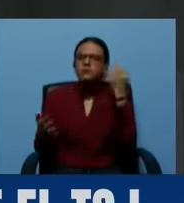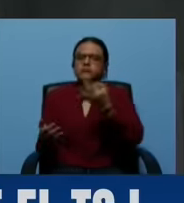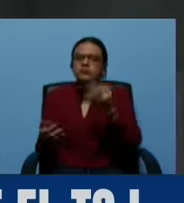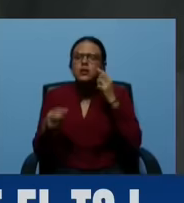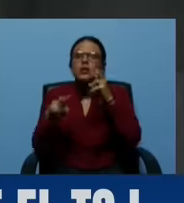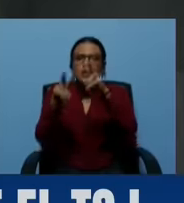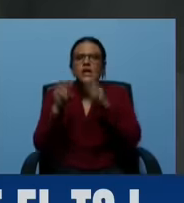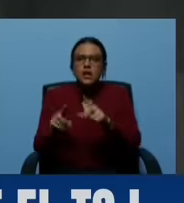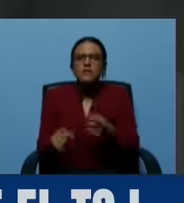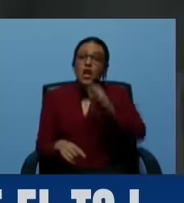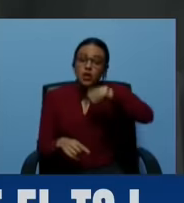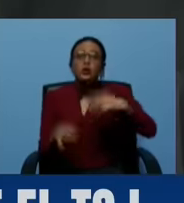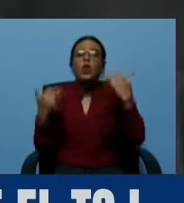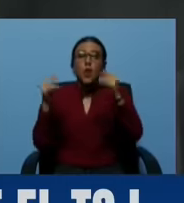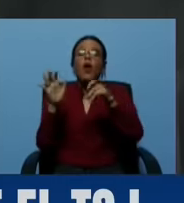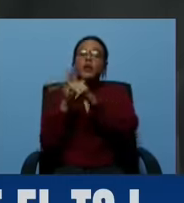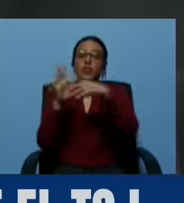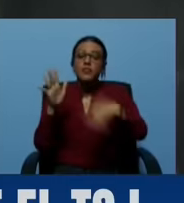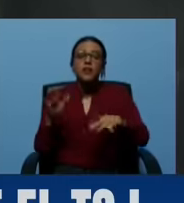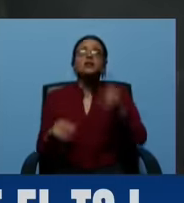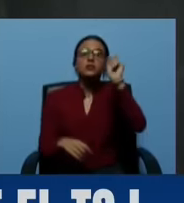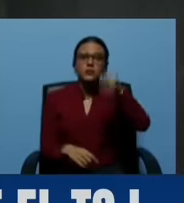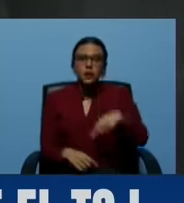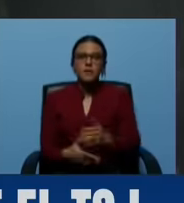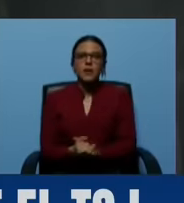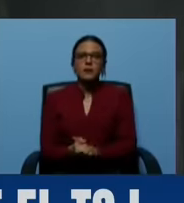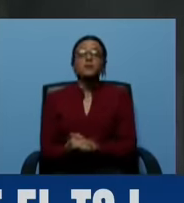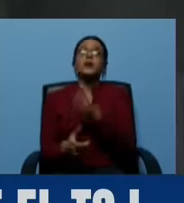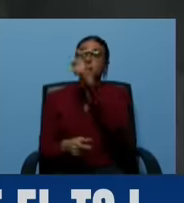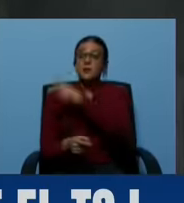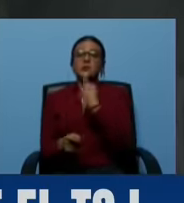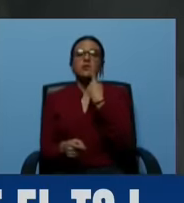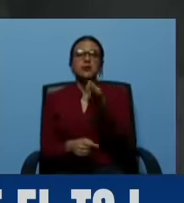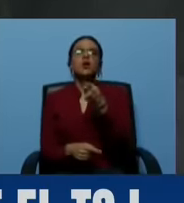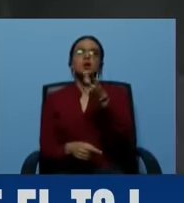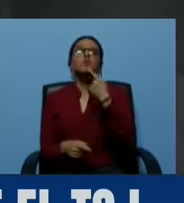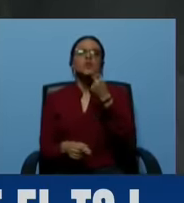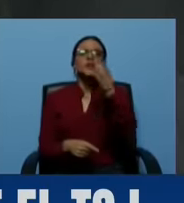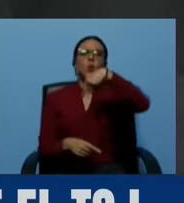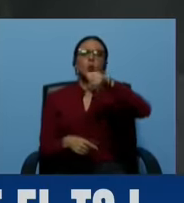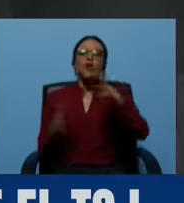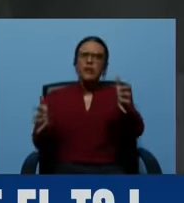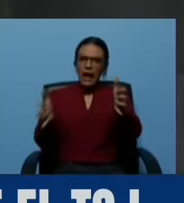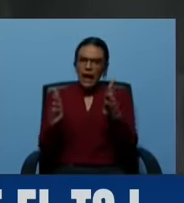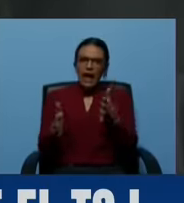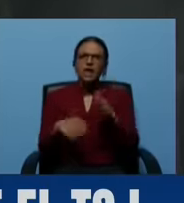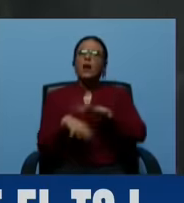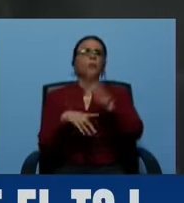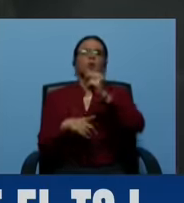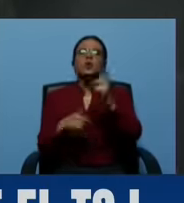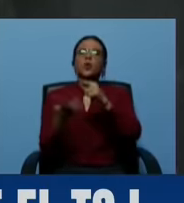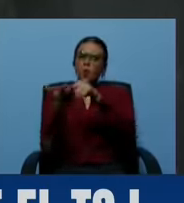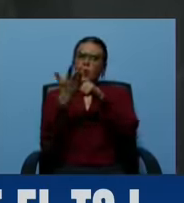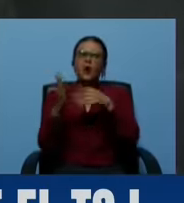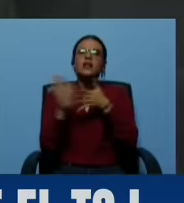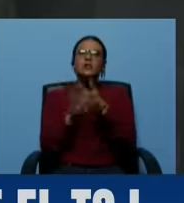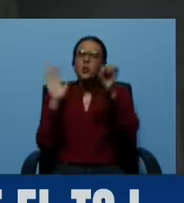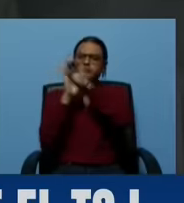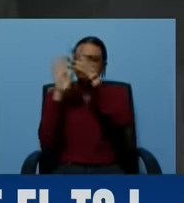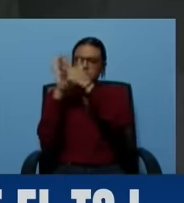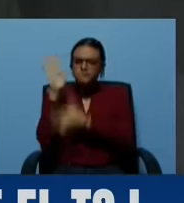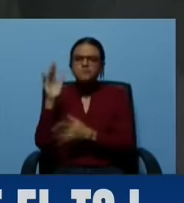de esas actas. Y si ustedes dicen ser los ganadores, ¿por qué no presentaron ante la Junta Electoral las actas y sus pruebas de que eso es